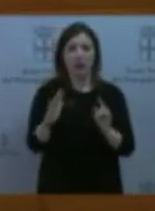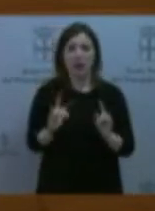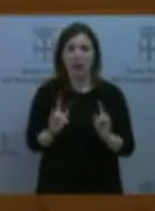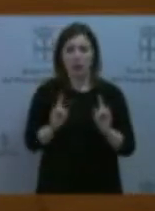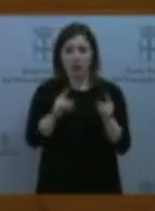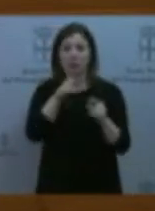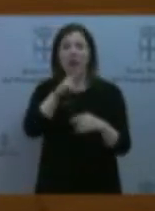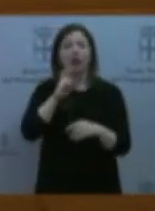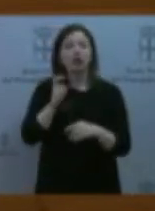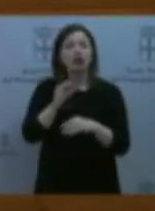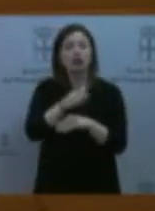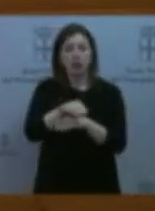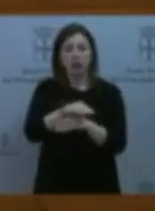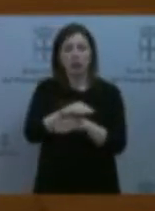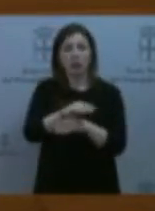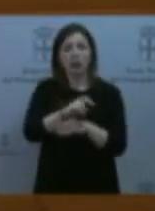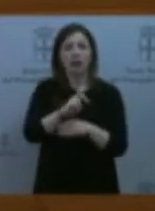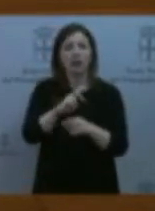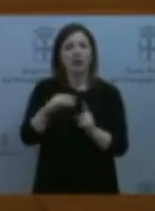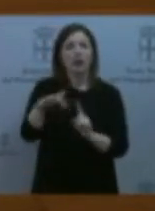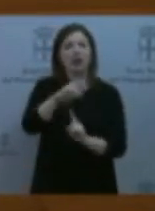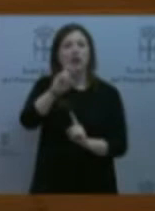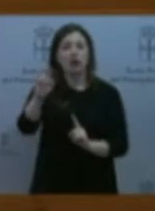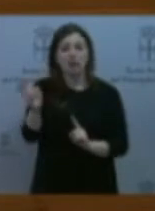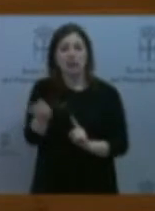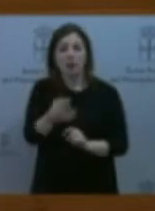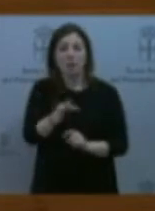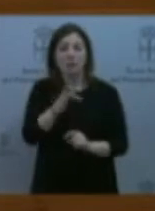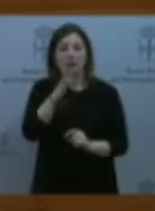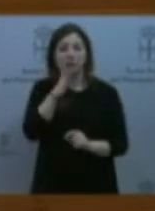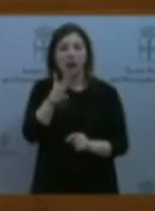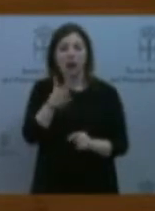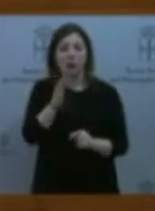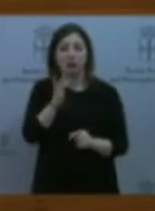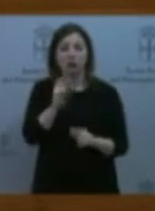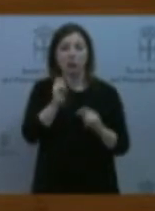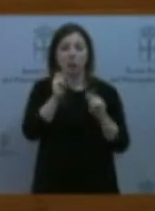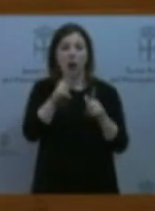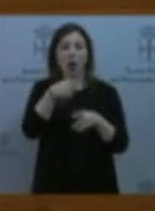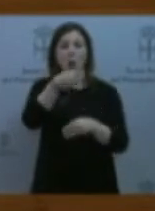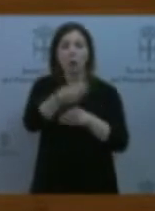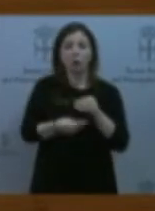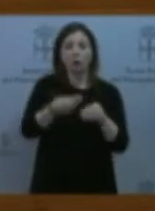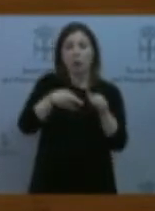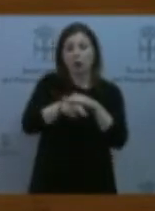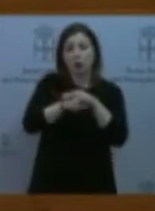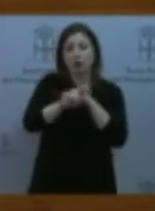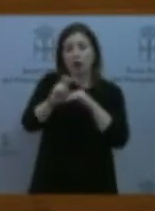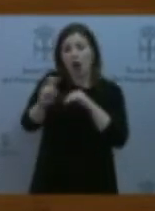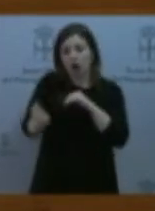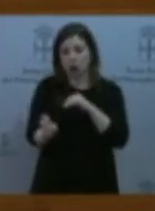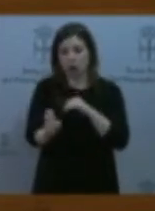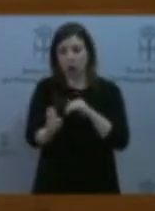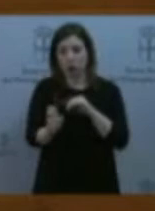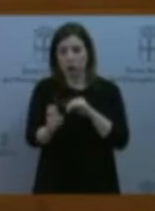para favorecer el uso de otros recursos, además de los recursos